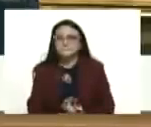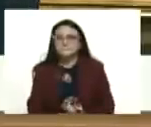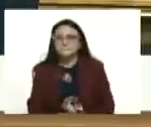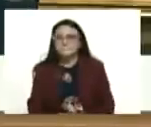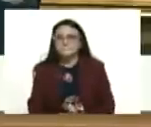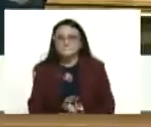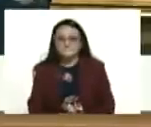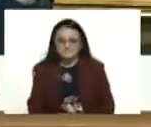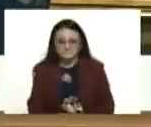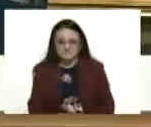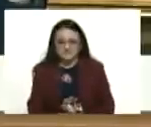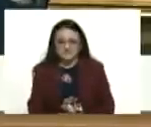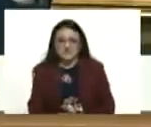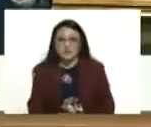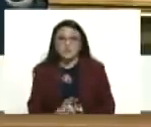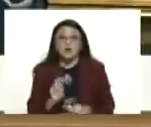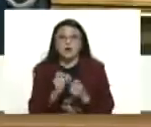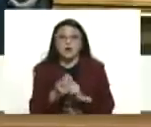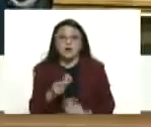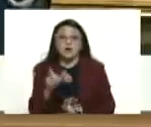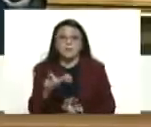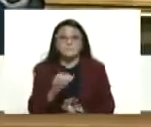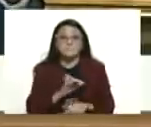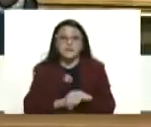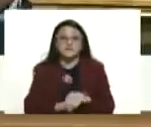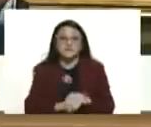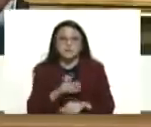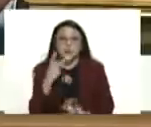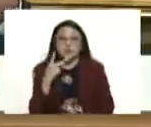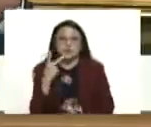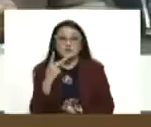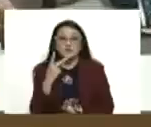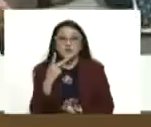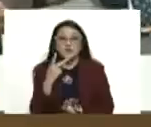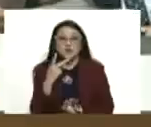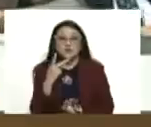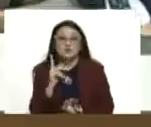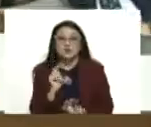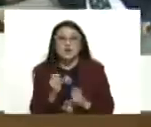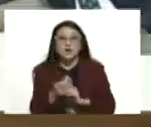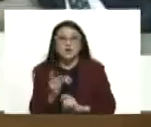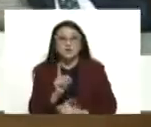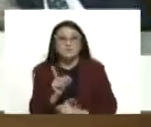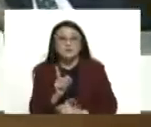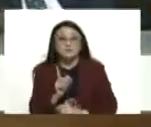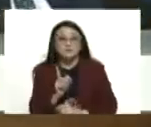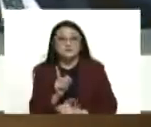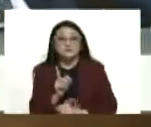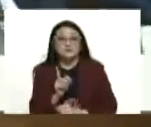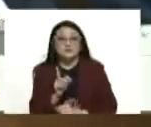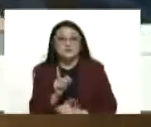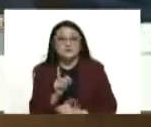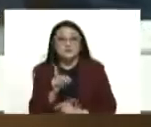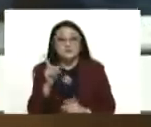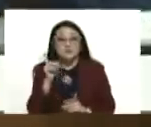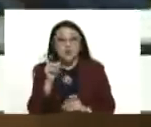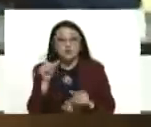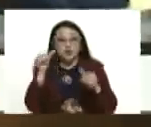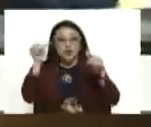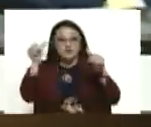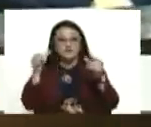No los vayan a convertir en presos políticos. No los vayan a convertir en foto de un